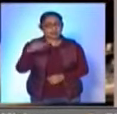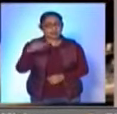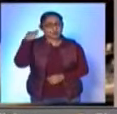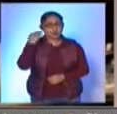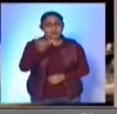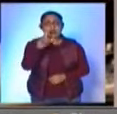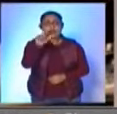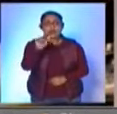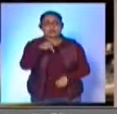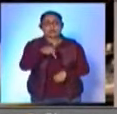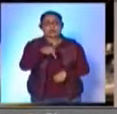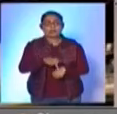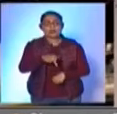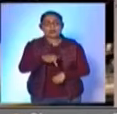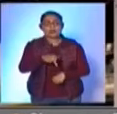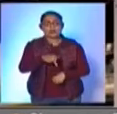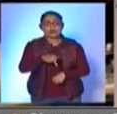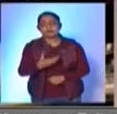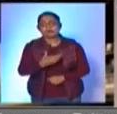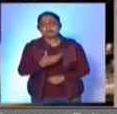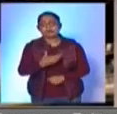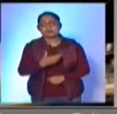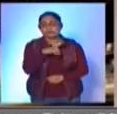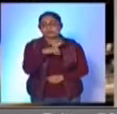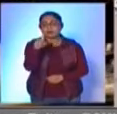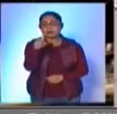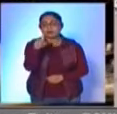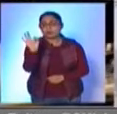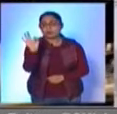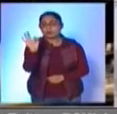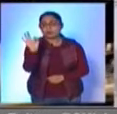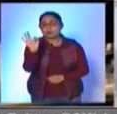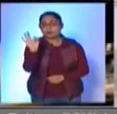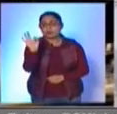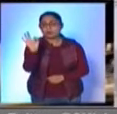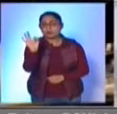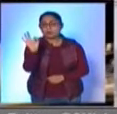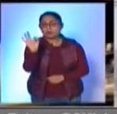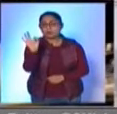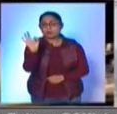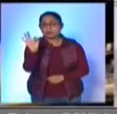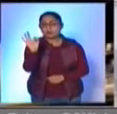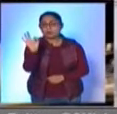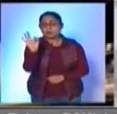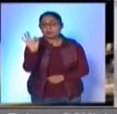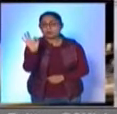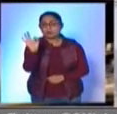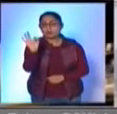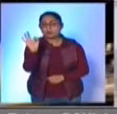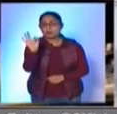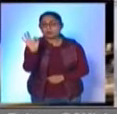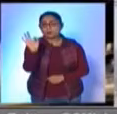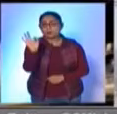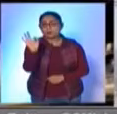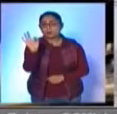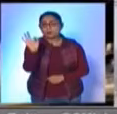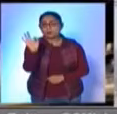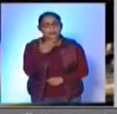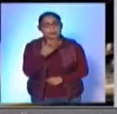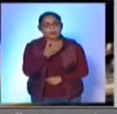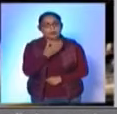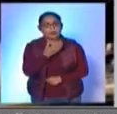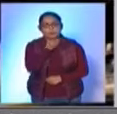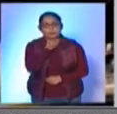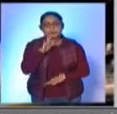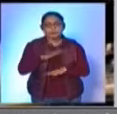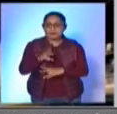La Piedad, con una ocupación casi del 100%. El Hospital General de La Piedad ya no tiene espacio para recibir